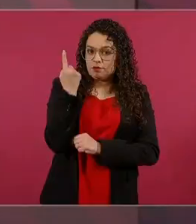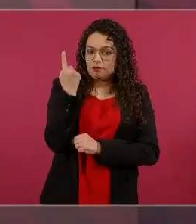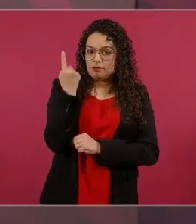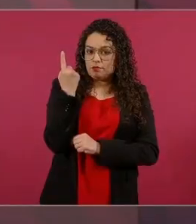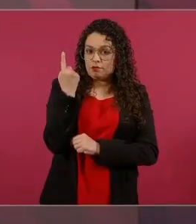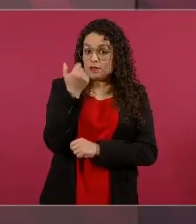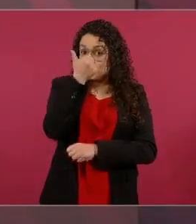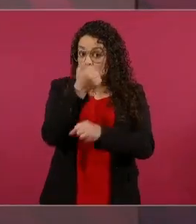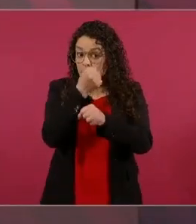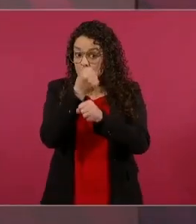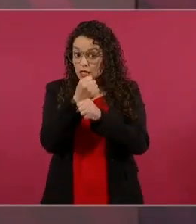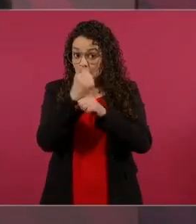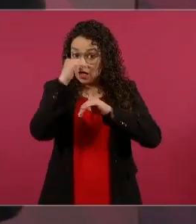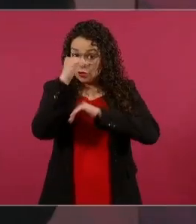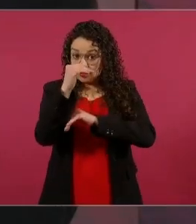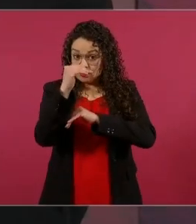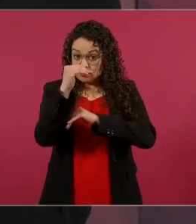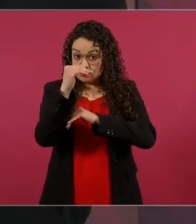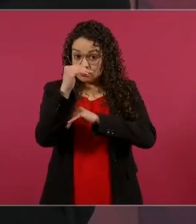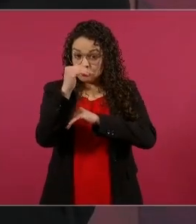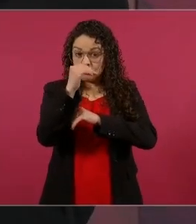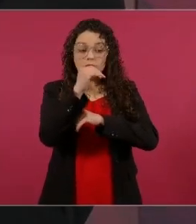sexenio del